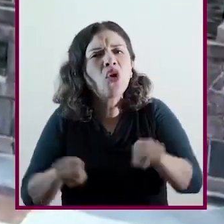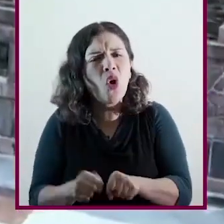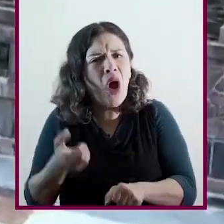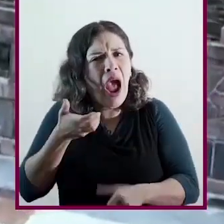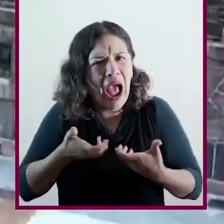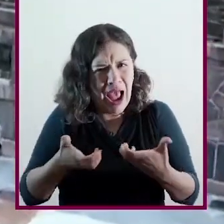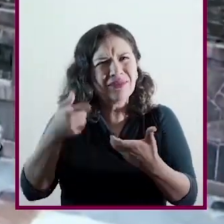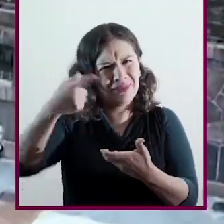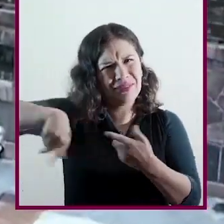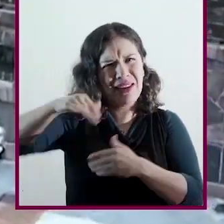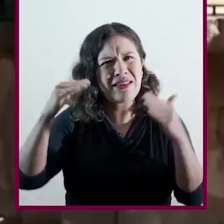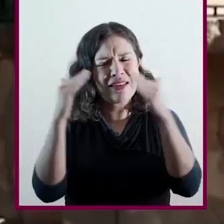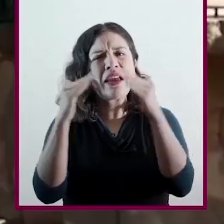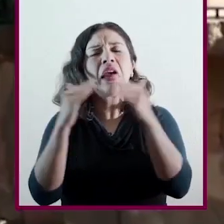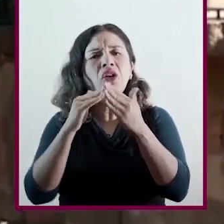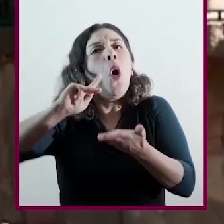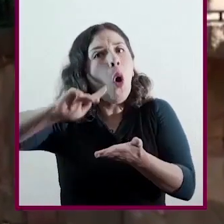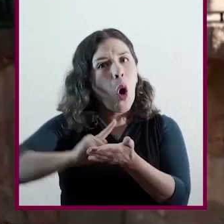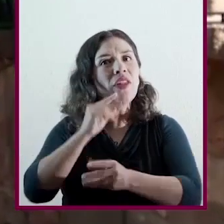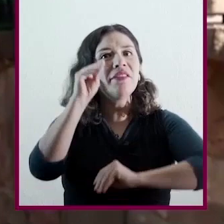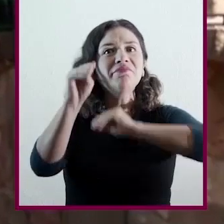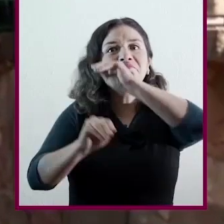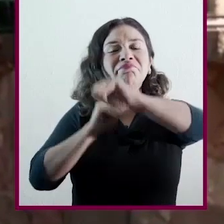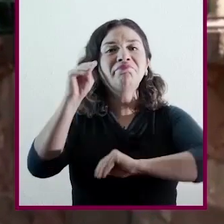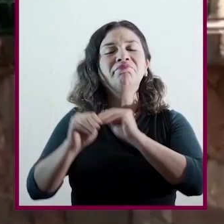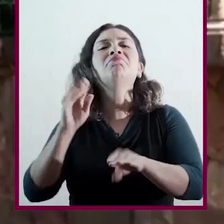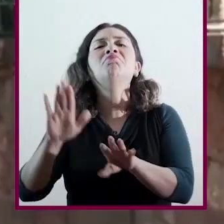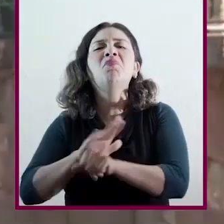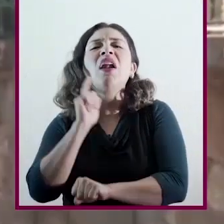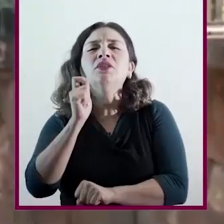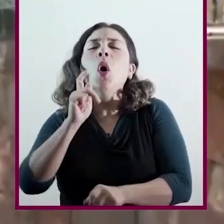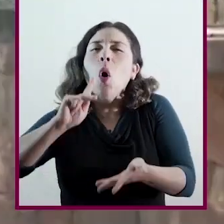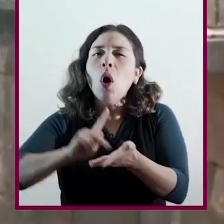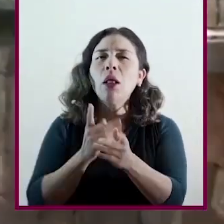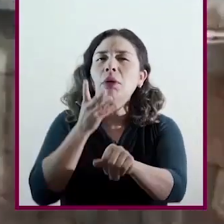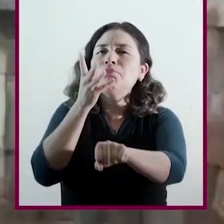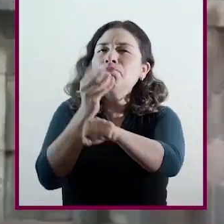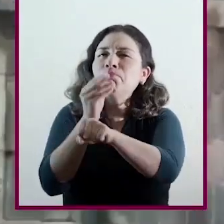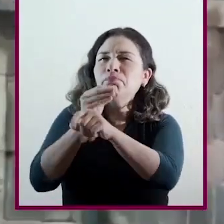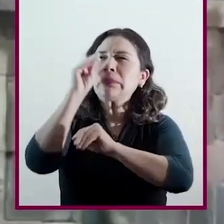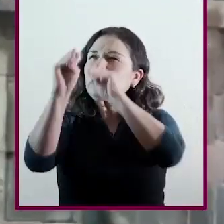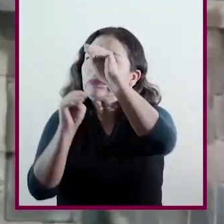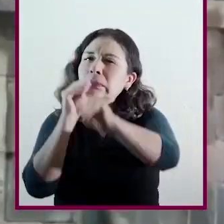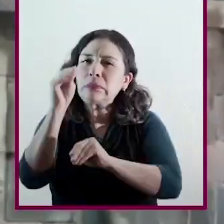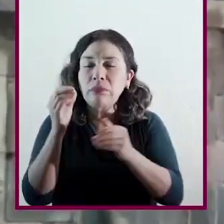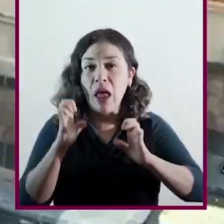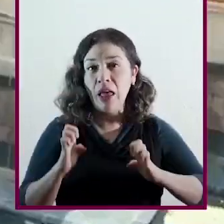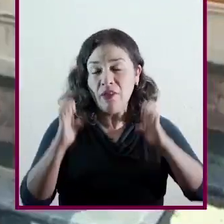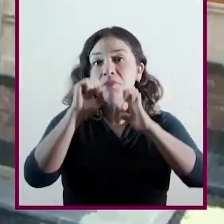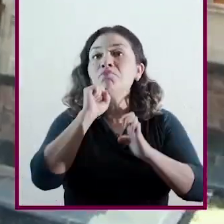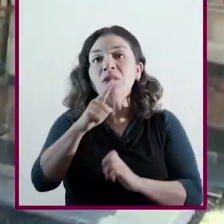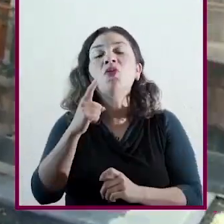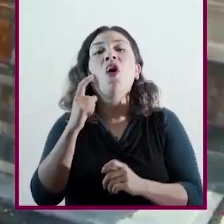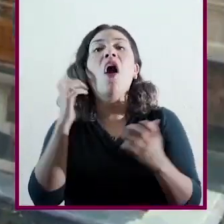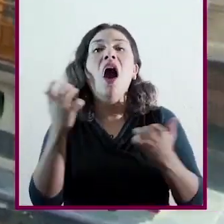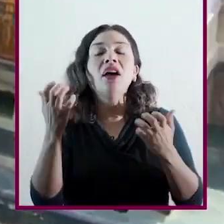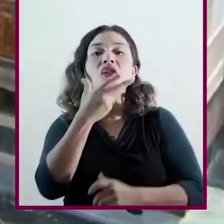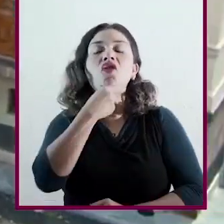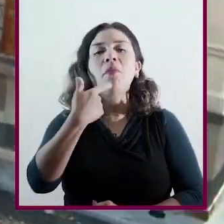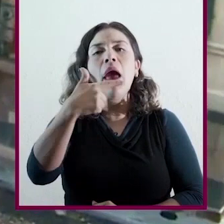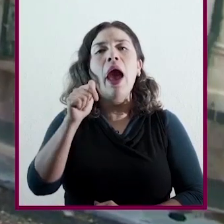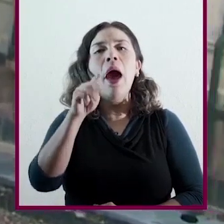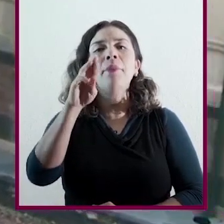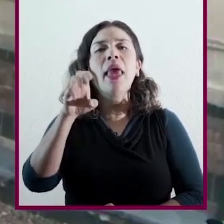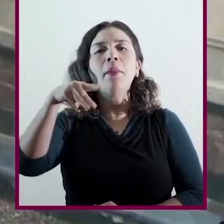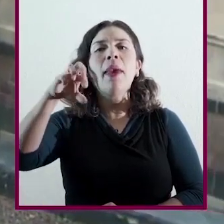los salones de la Casa Rivas Mercado recuperaron su esencia luego de un detallado proceso de restauración dirigido por el